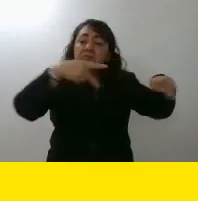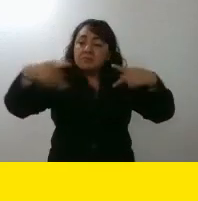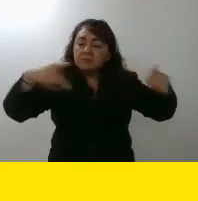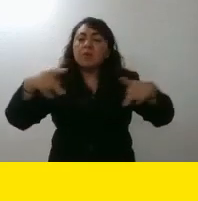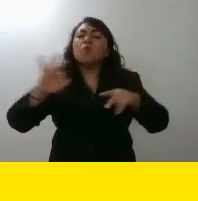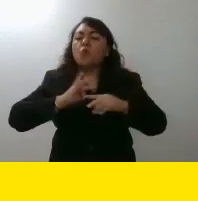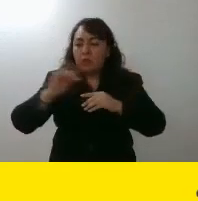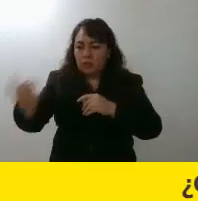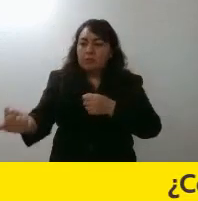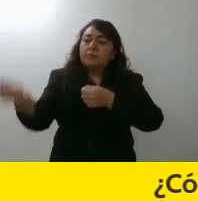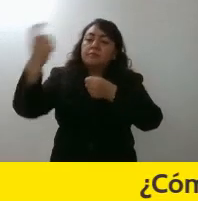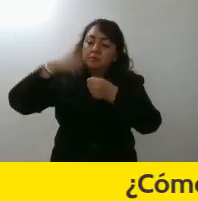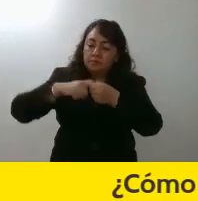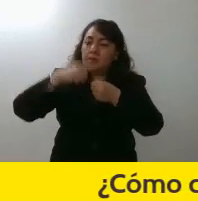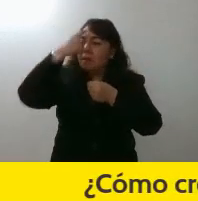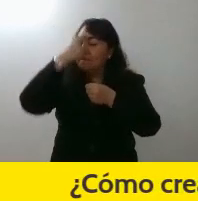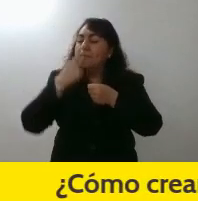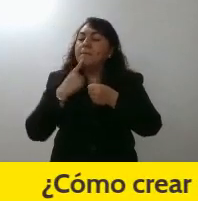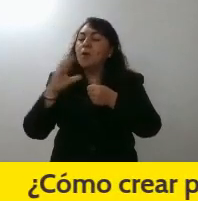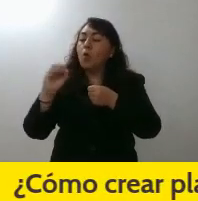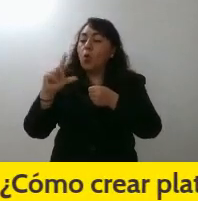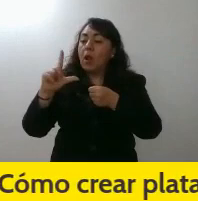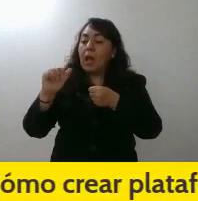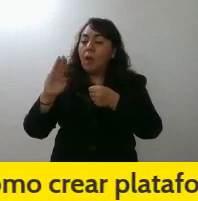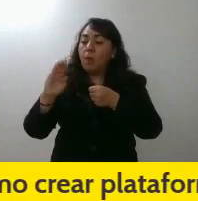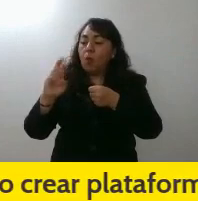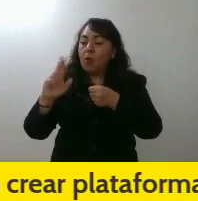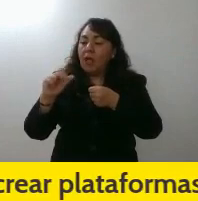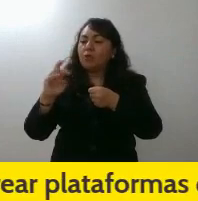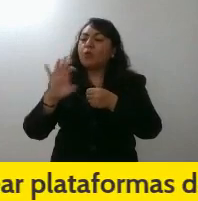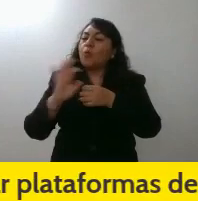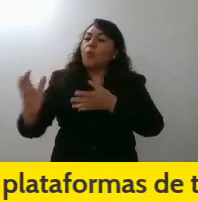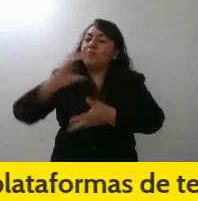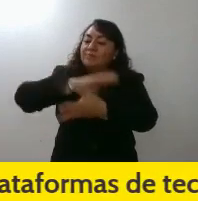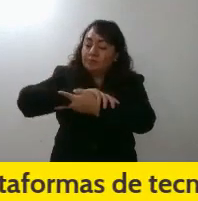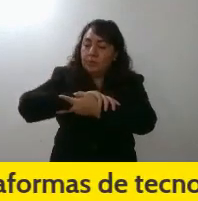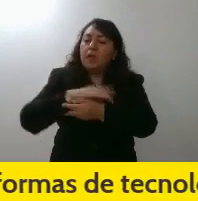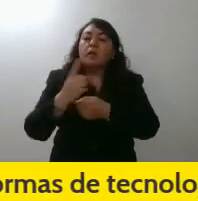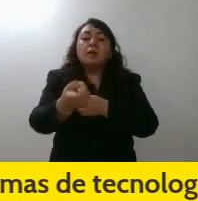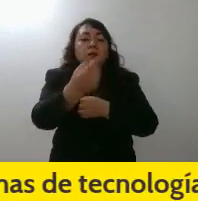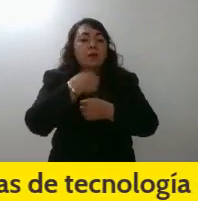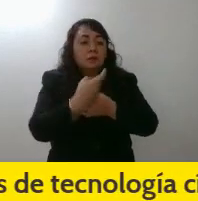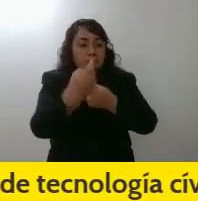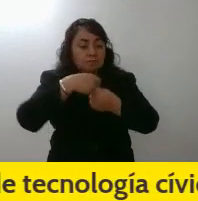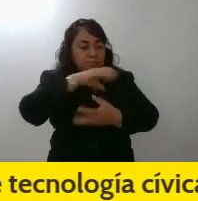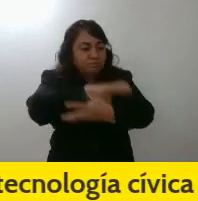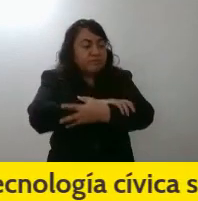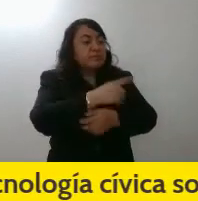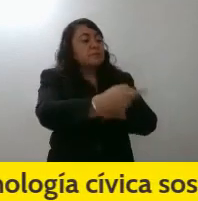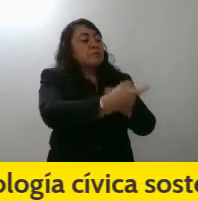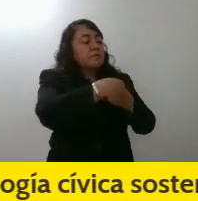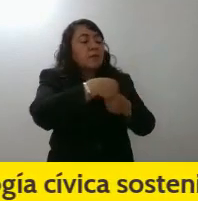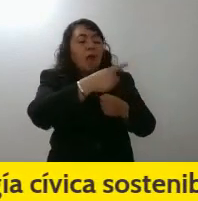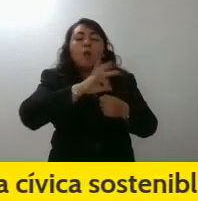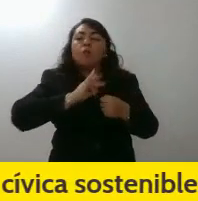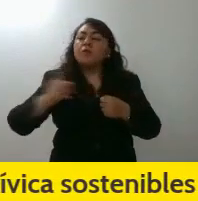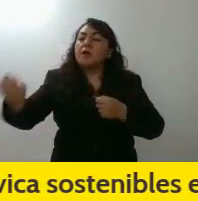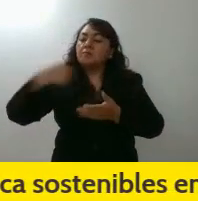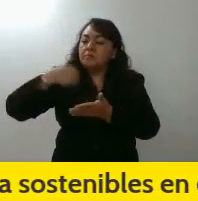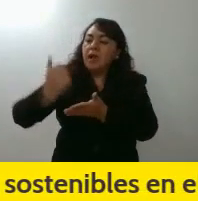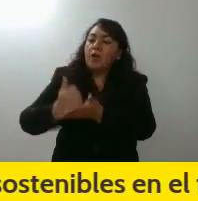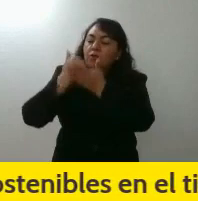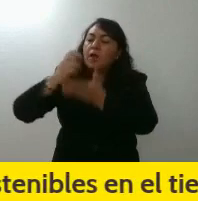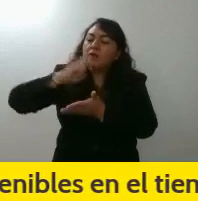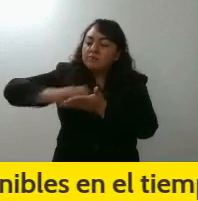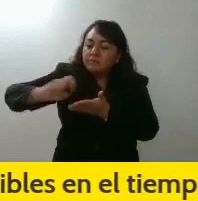de darse de alta con un perfil de colaborador y poder así editar la base, ya sea corrigiendo información